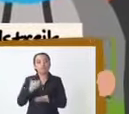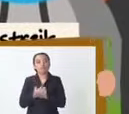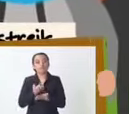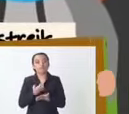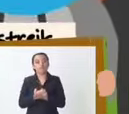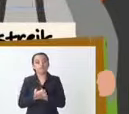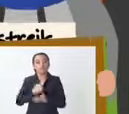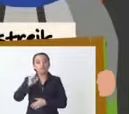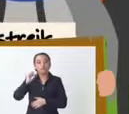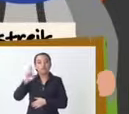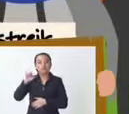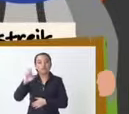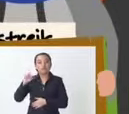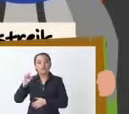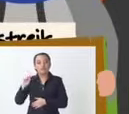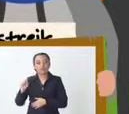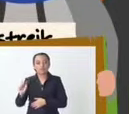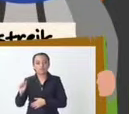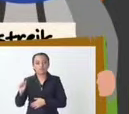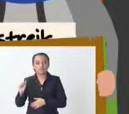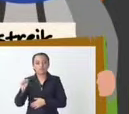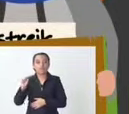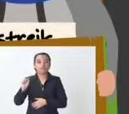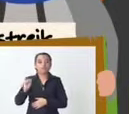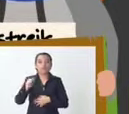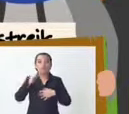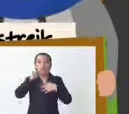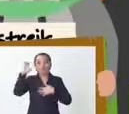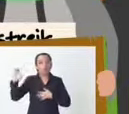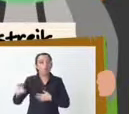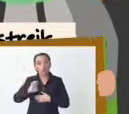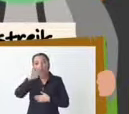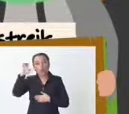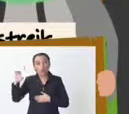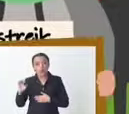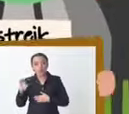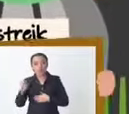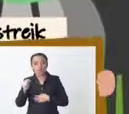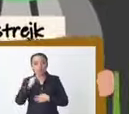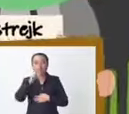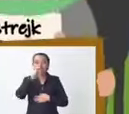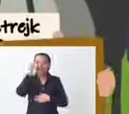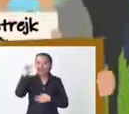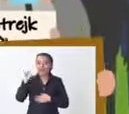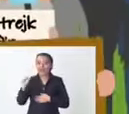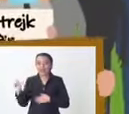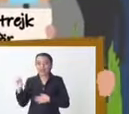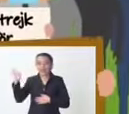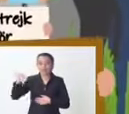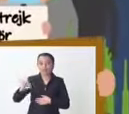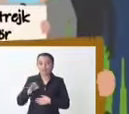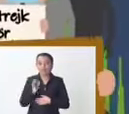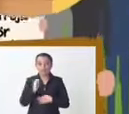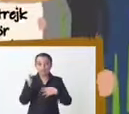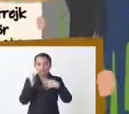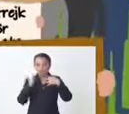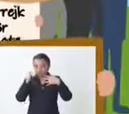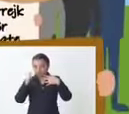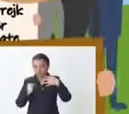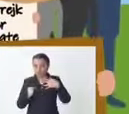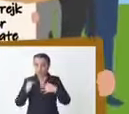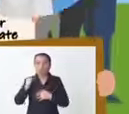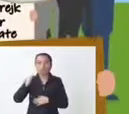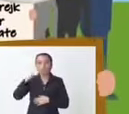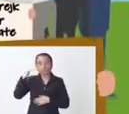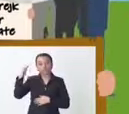Suiza, en el Parlamento Europeo y en las legislaturas de Italia, Francia, el Reino Unido y